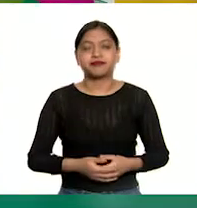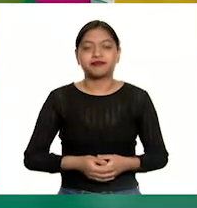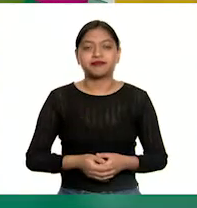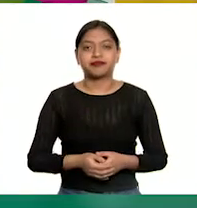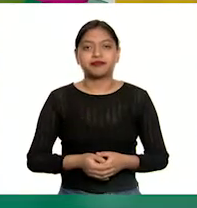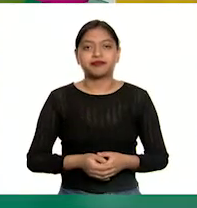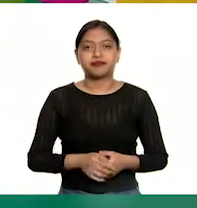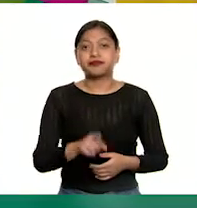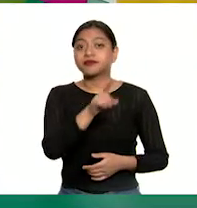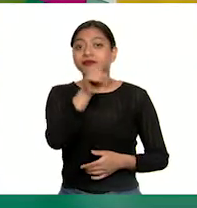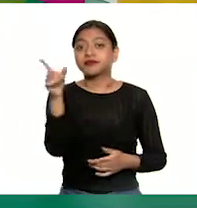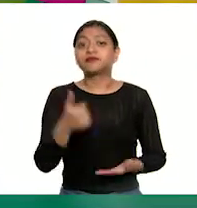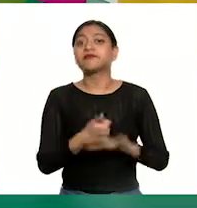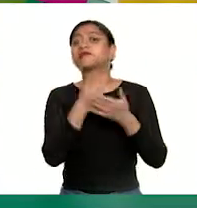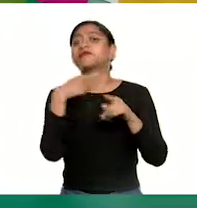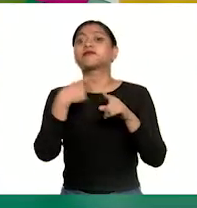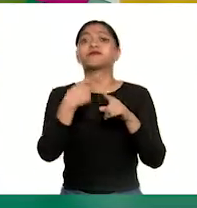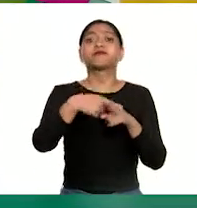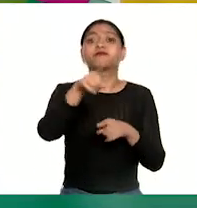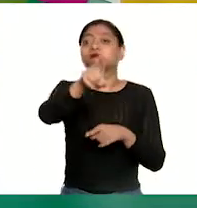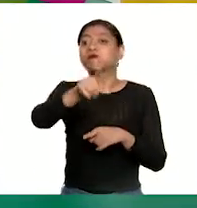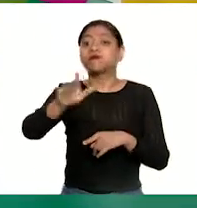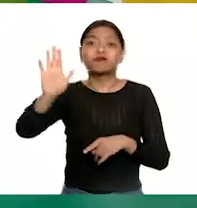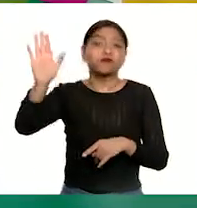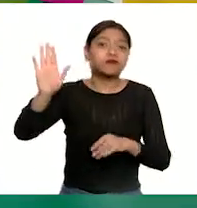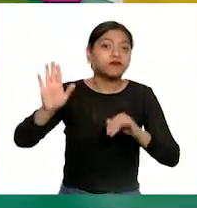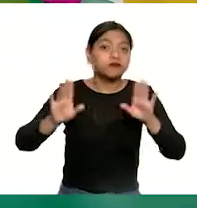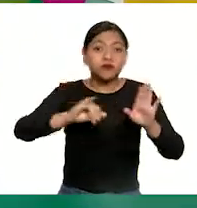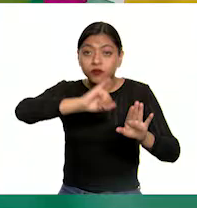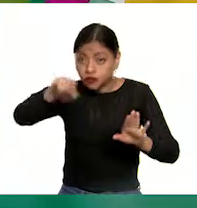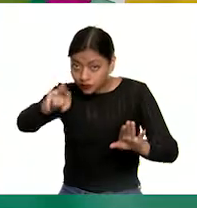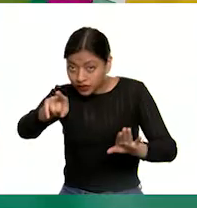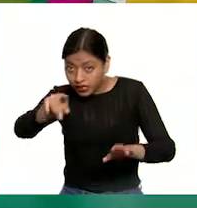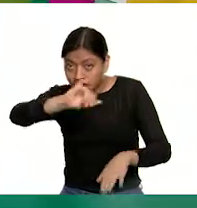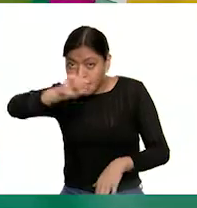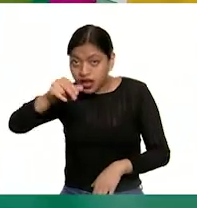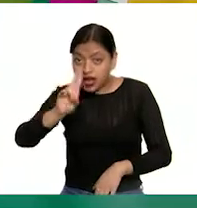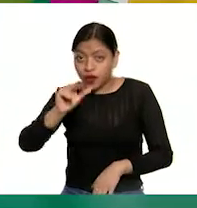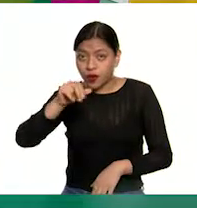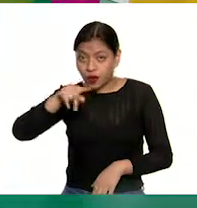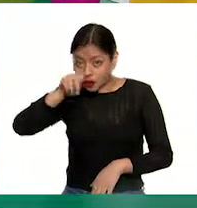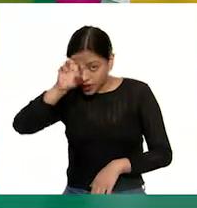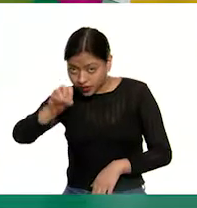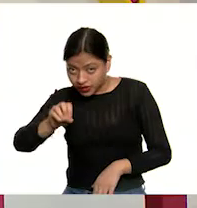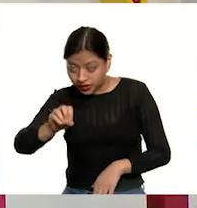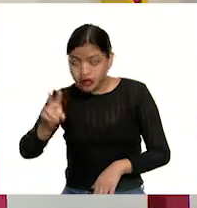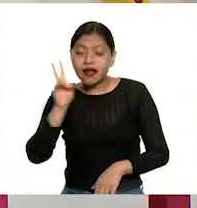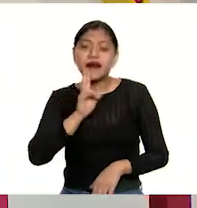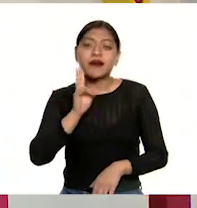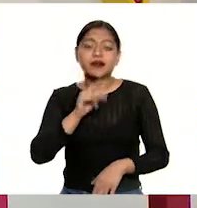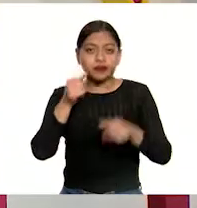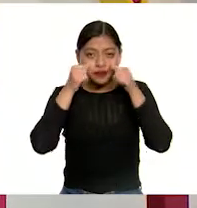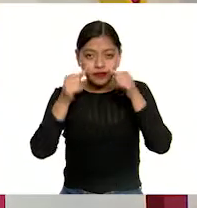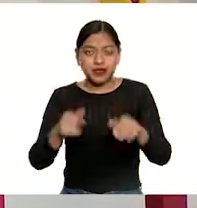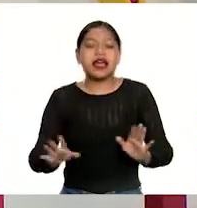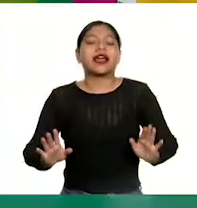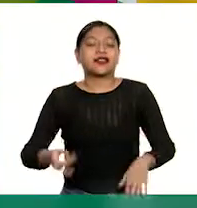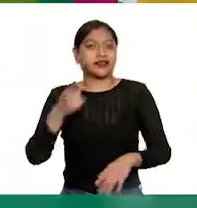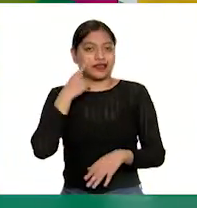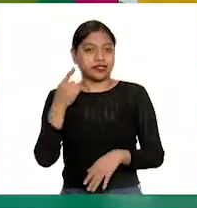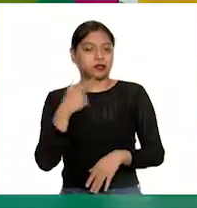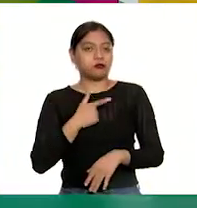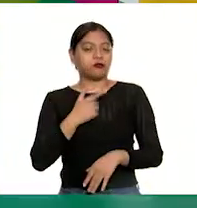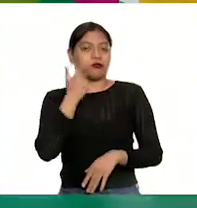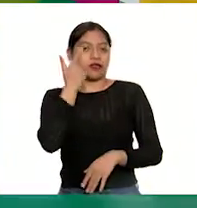ver, ¿quién levanta su mano? Por ahí está Juanito. ¿Juanito? Juanito está levantando su mano. A ver, vamos a escucharla. A mí me